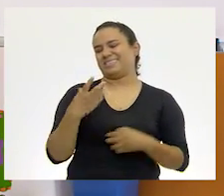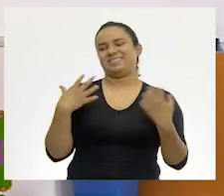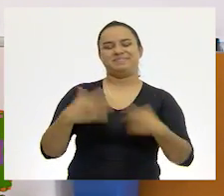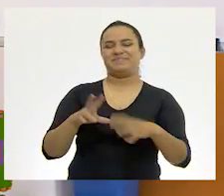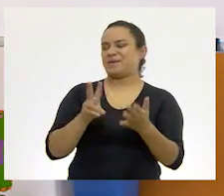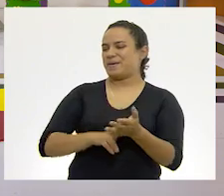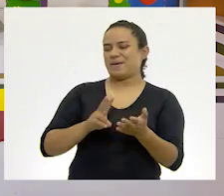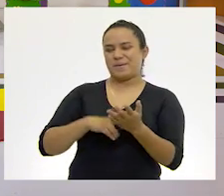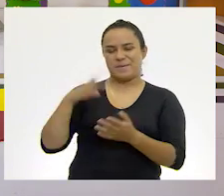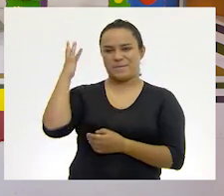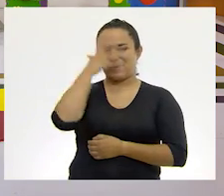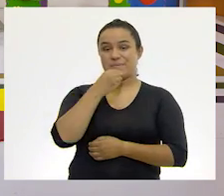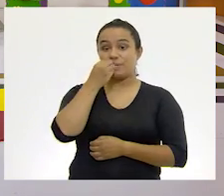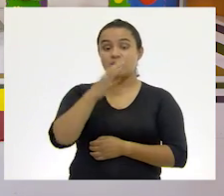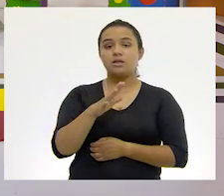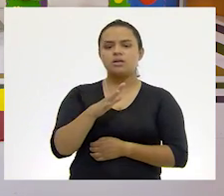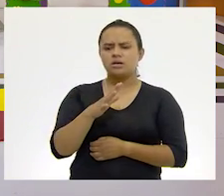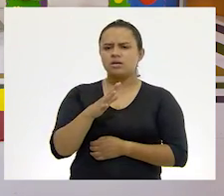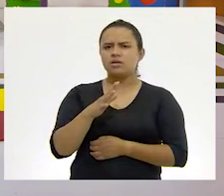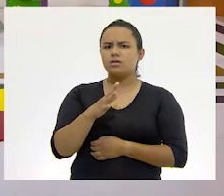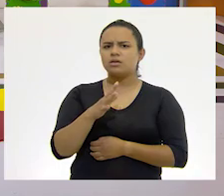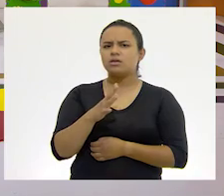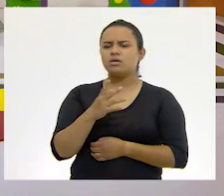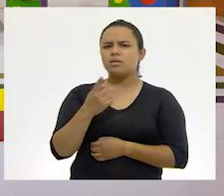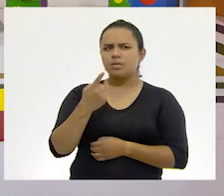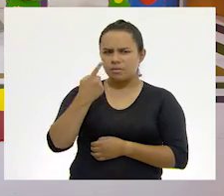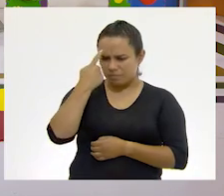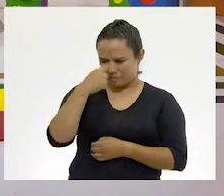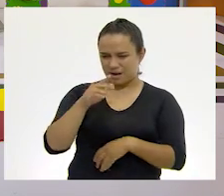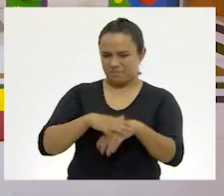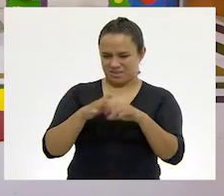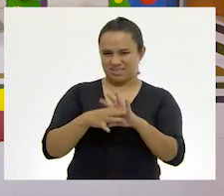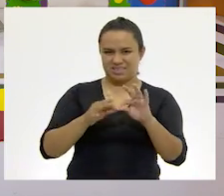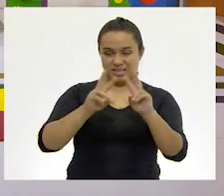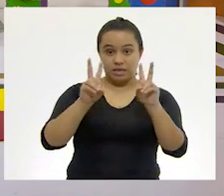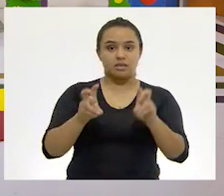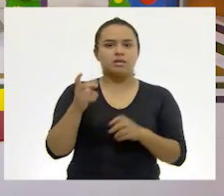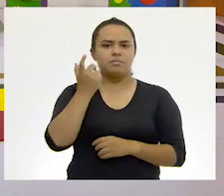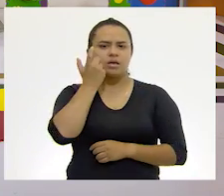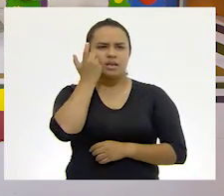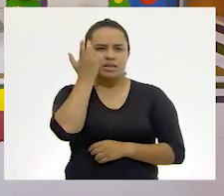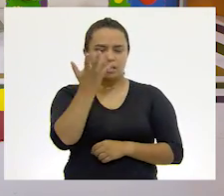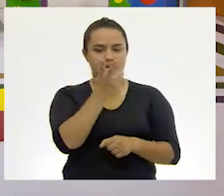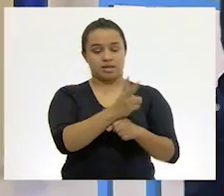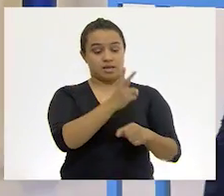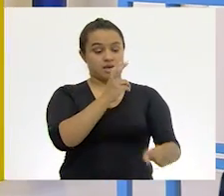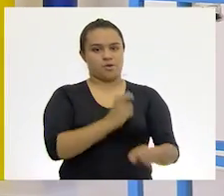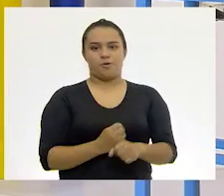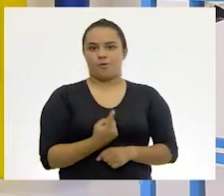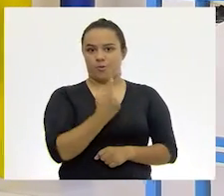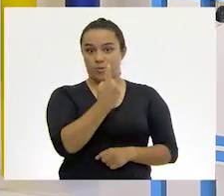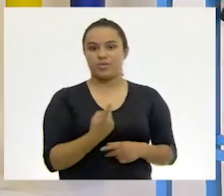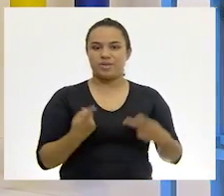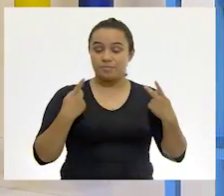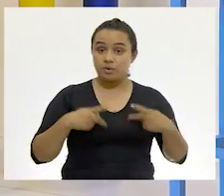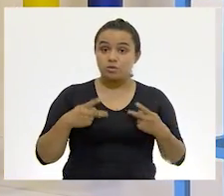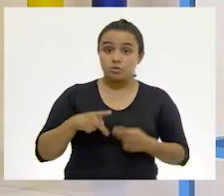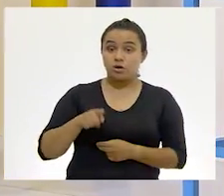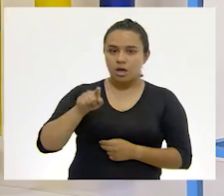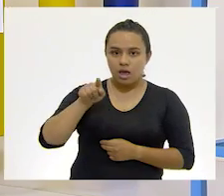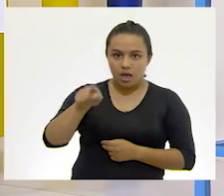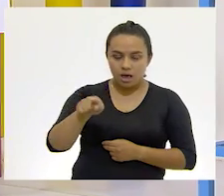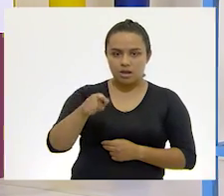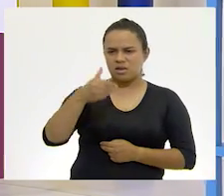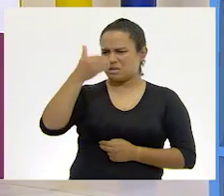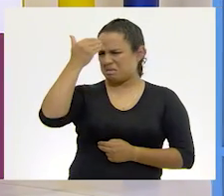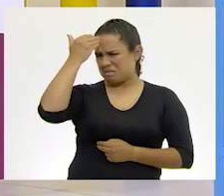¿verdad? Claro que lo vale. Y para hablar un poco más del tema, a mí me gustaría invitar a alguien que es una